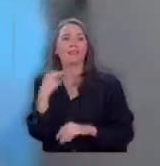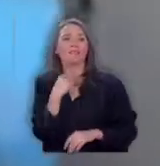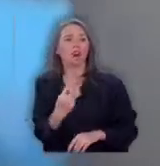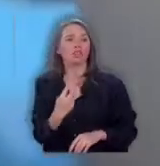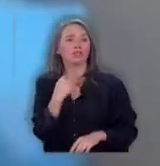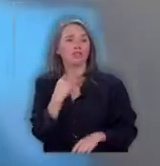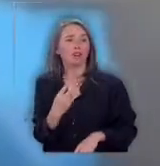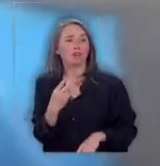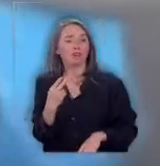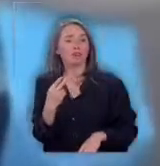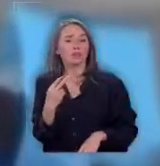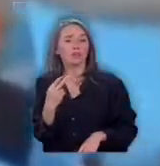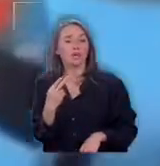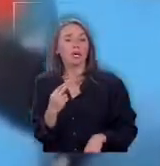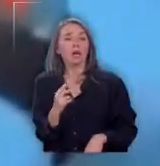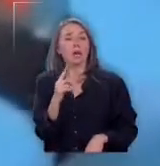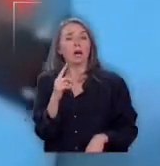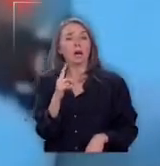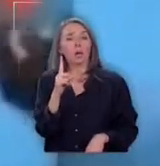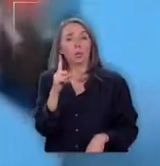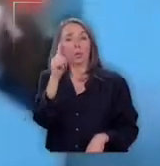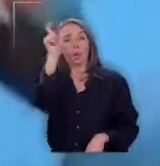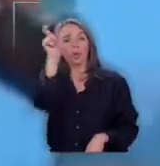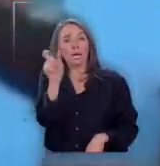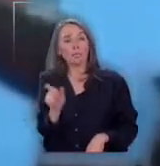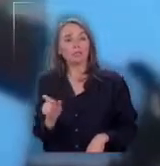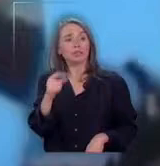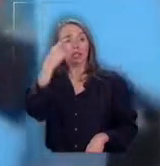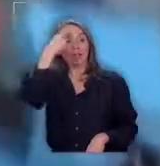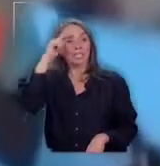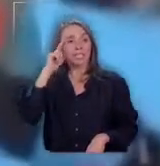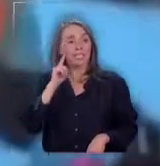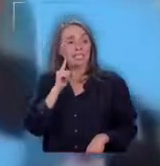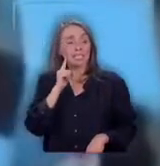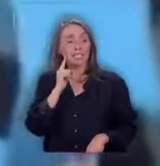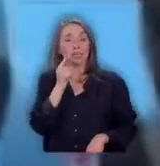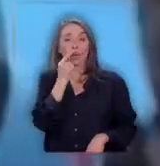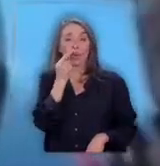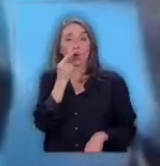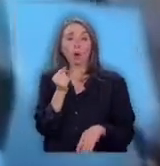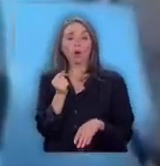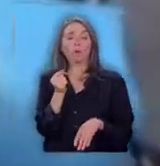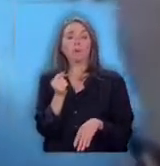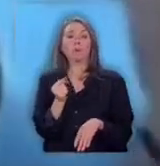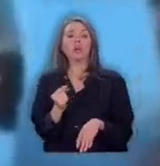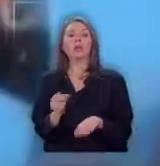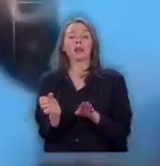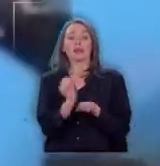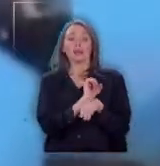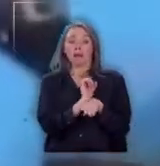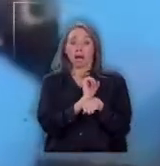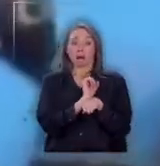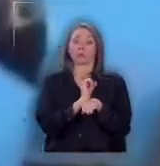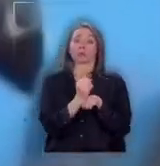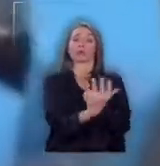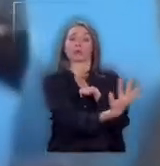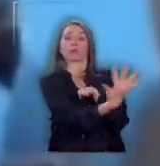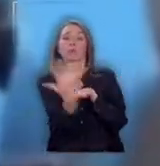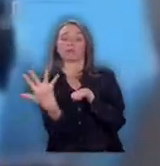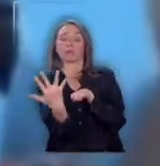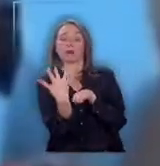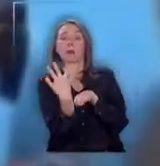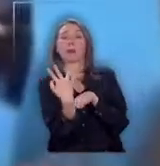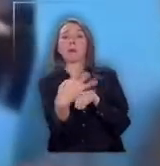calles al menos una persona resultó herida después de que un hombre armado irrumpiera con su auto en una